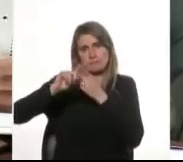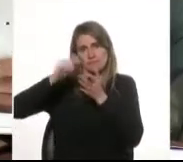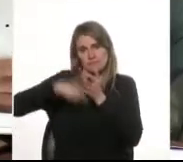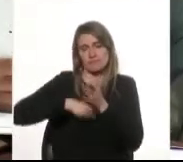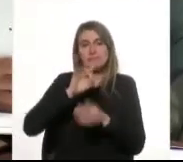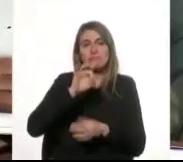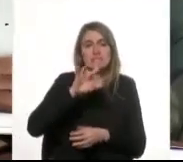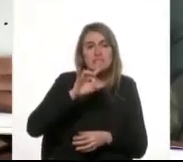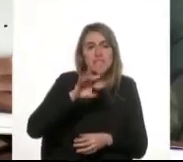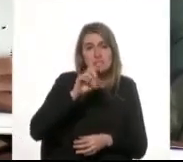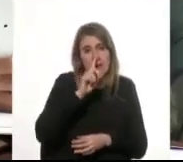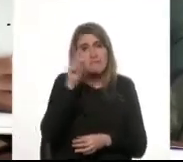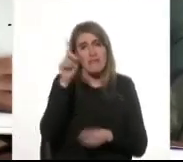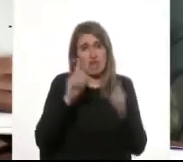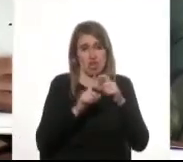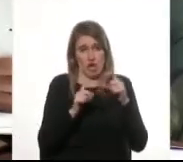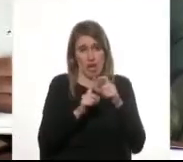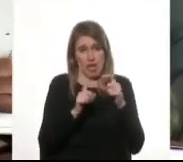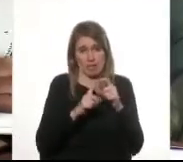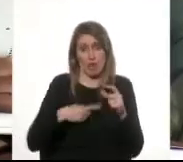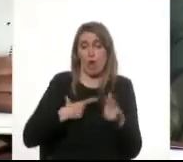Costó $15,000.